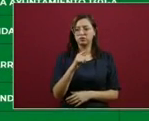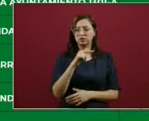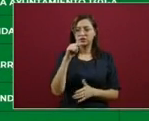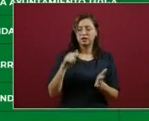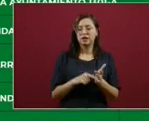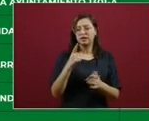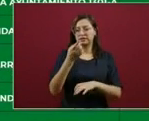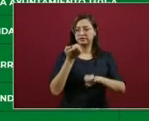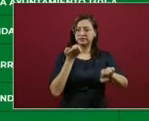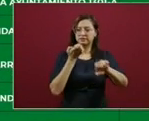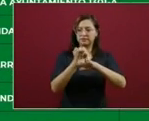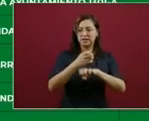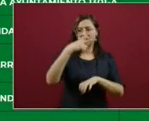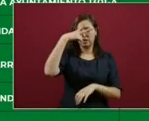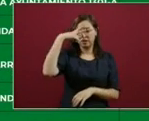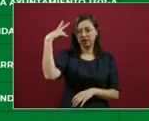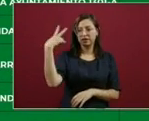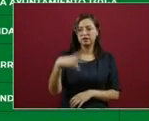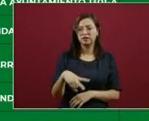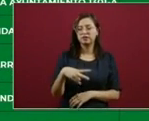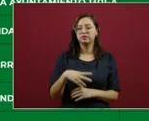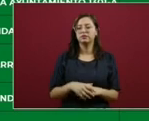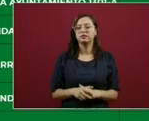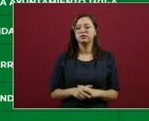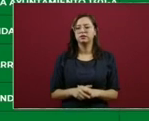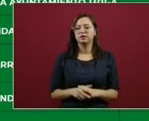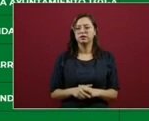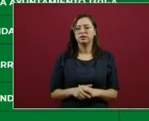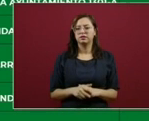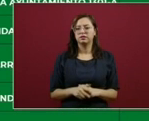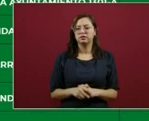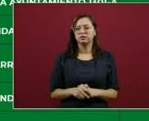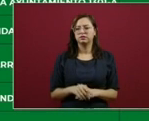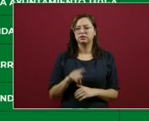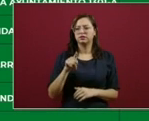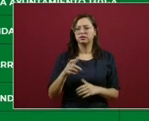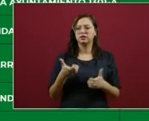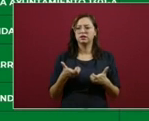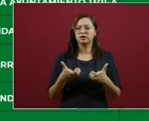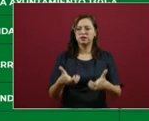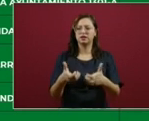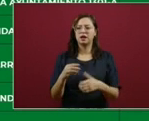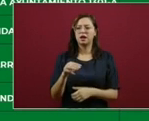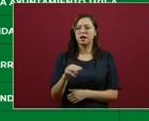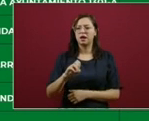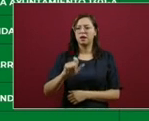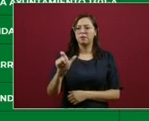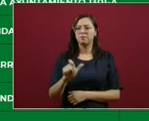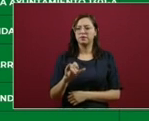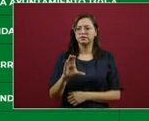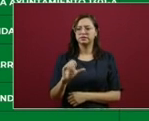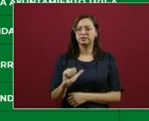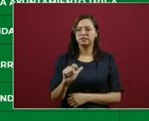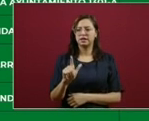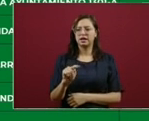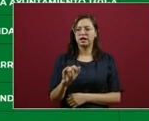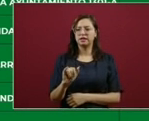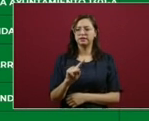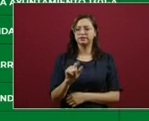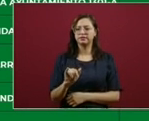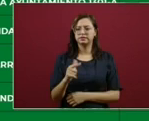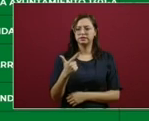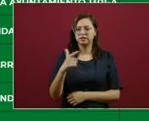Estado de México, Superservicio M&M, carretera Mexicalcingo, Santiago